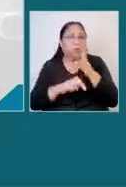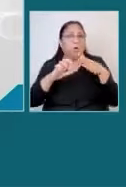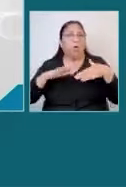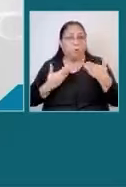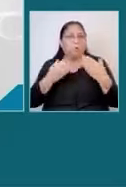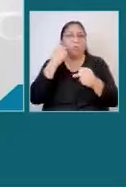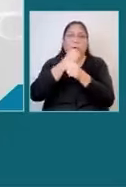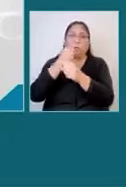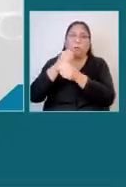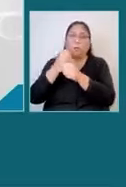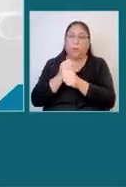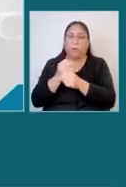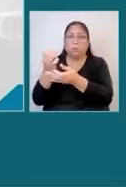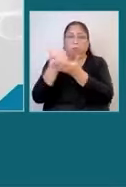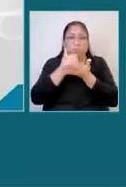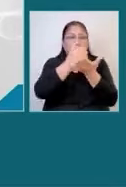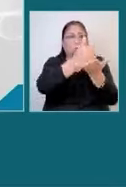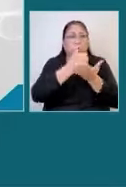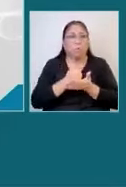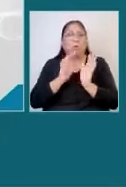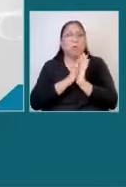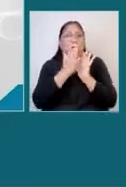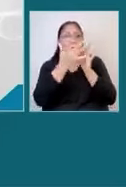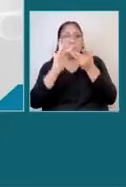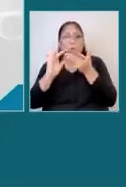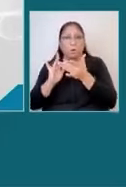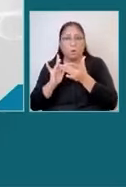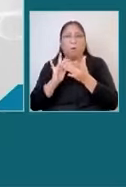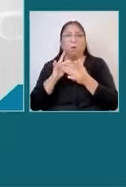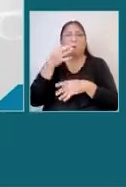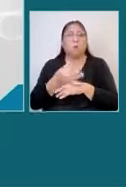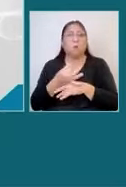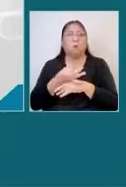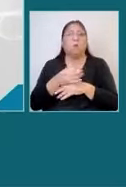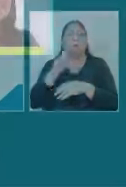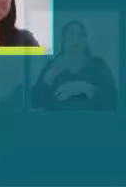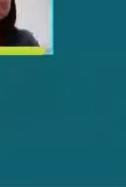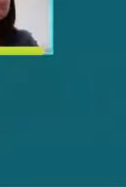de forma colaborativa, ¿no? Logrando las sinergias correspondientes.